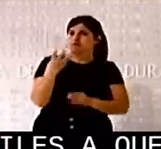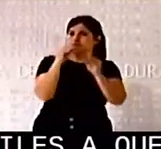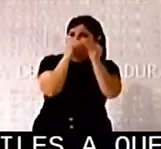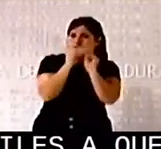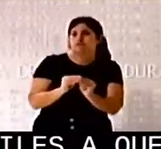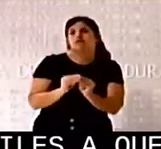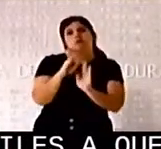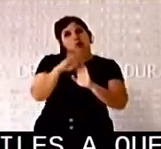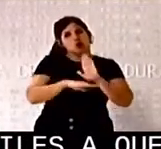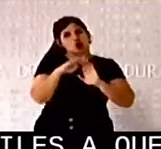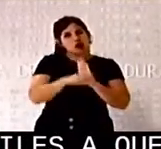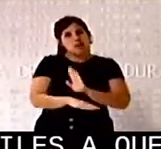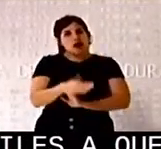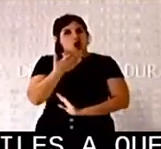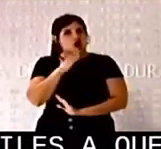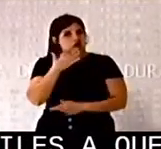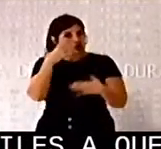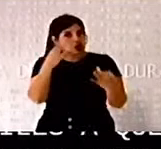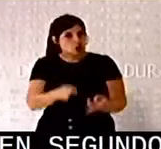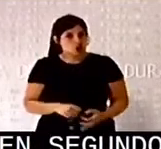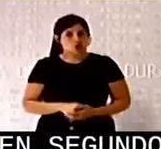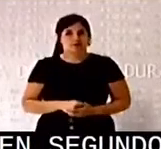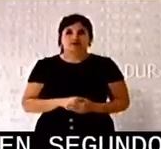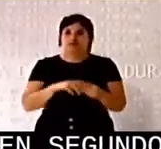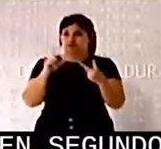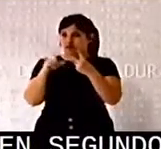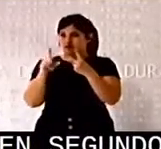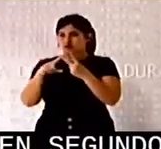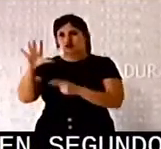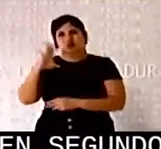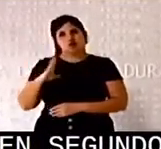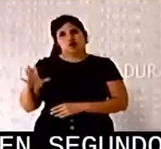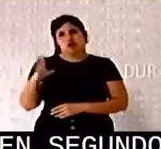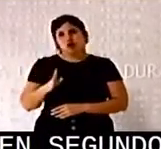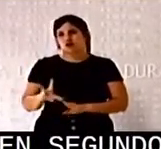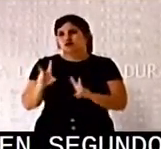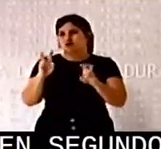seguro. Y, en segundo lugar, por favor, las celebraciones,